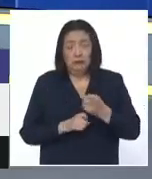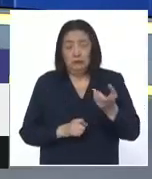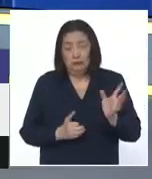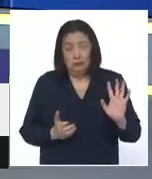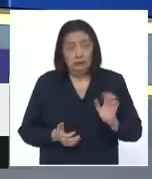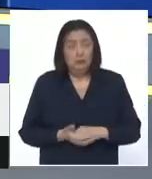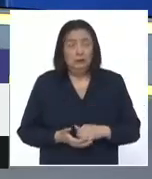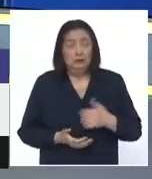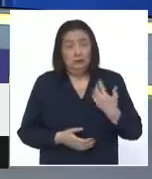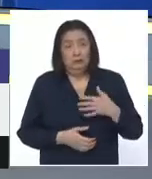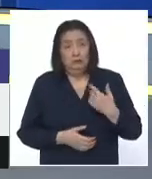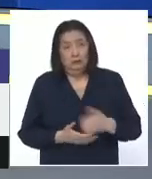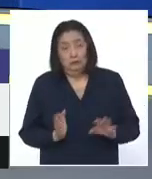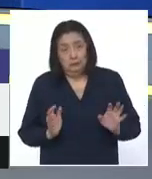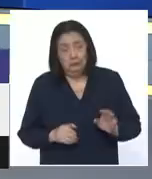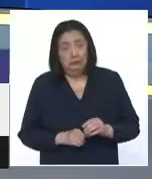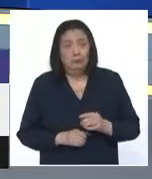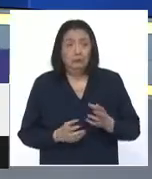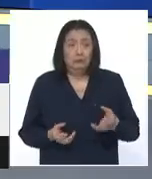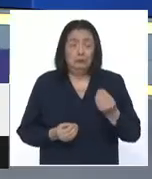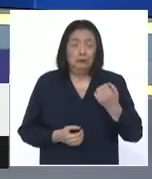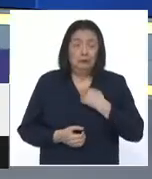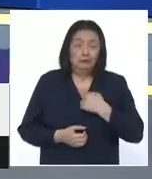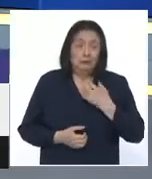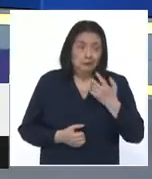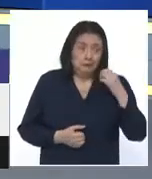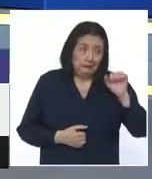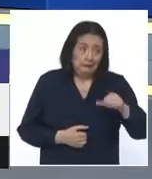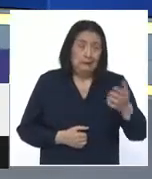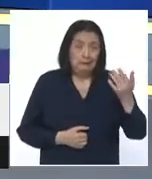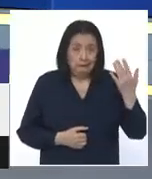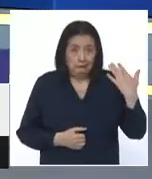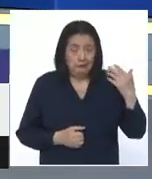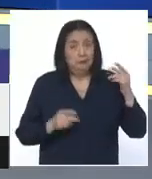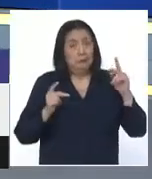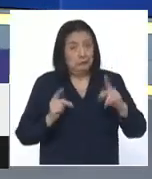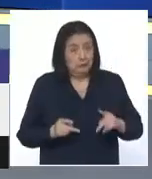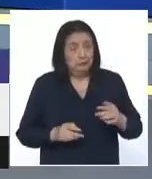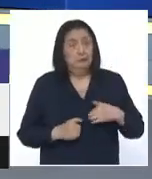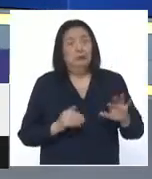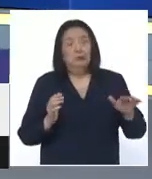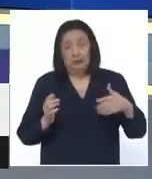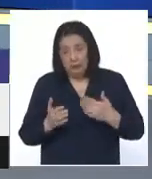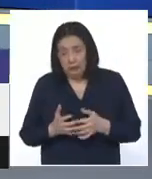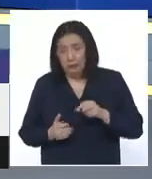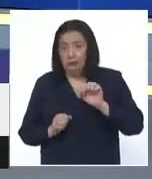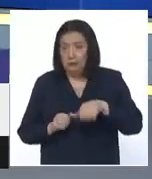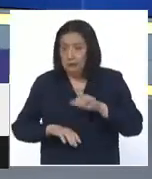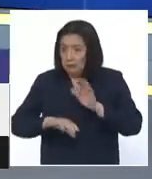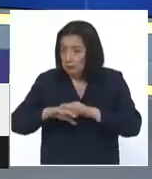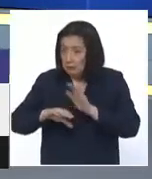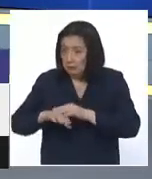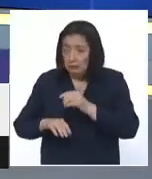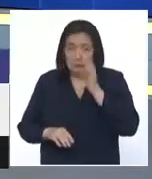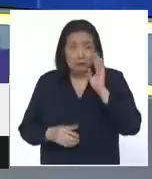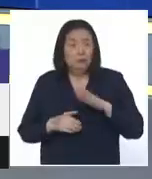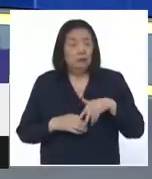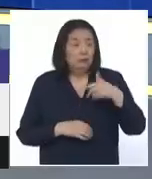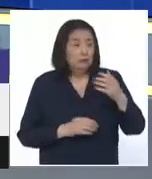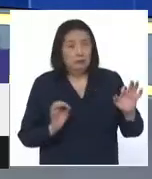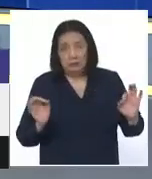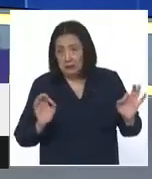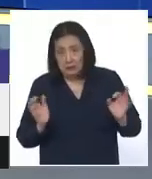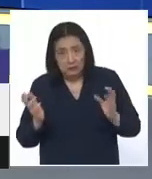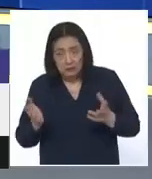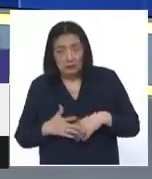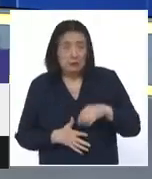o que ha tenido un desenlace distinto, porque lamentablemente nos ha pasado, Leonardo, que hemos llegado, hemos advertido y luego no ha sucedido